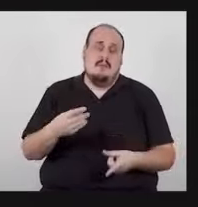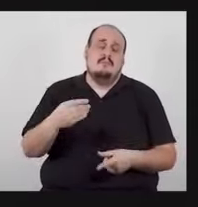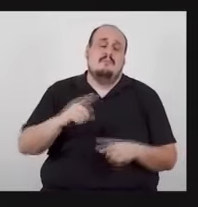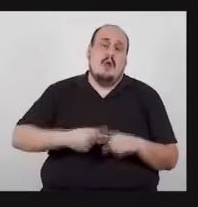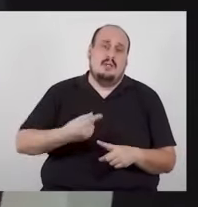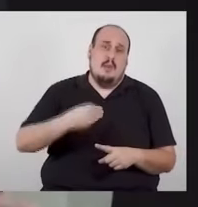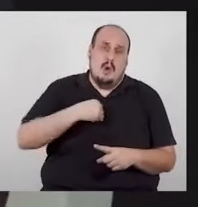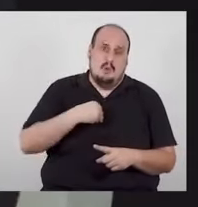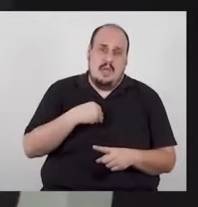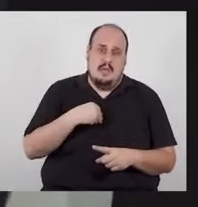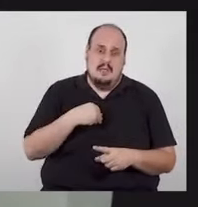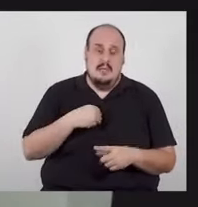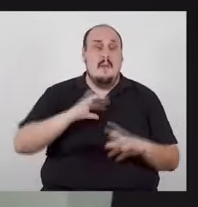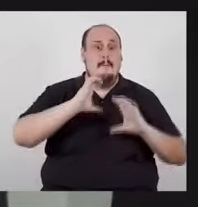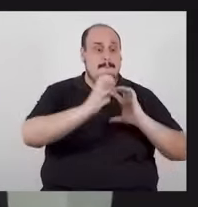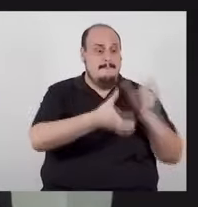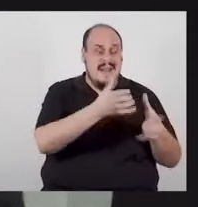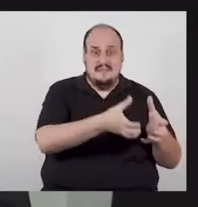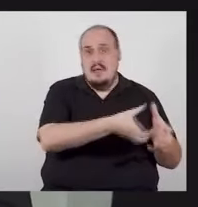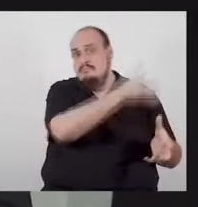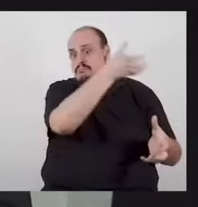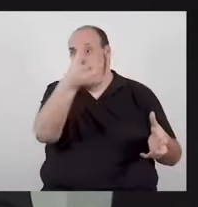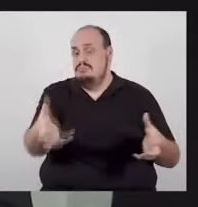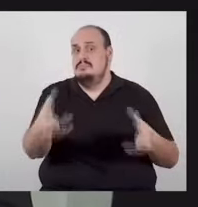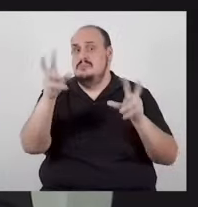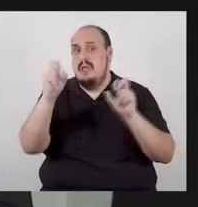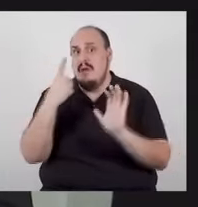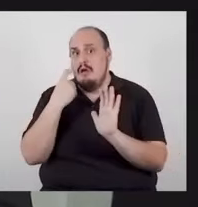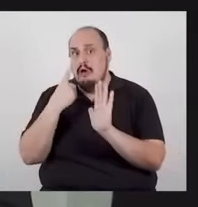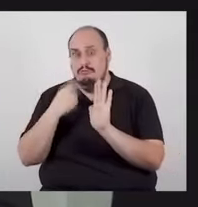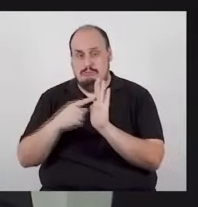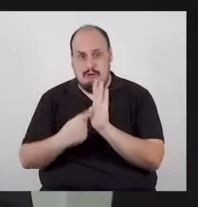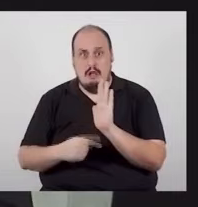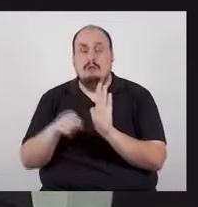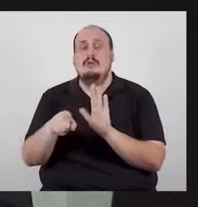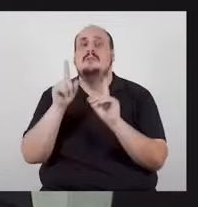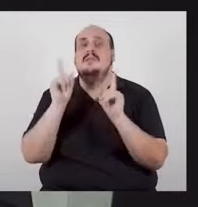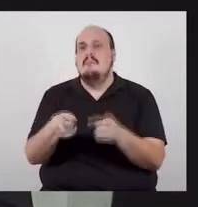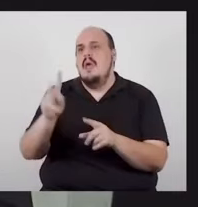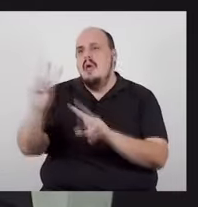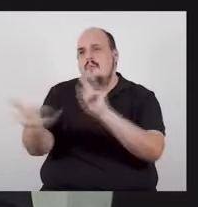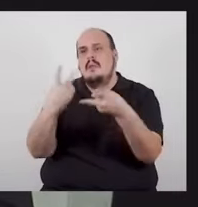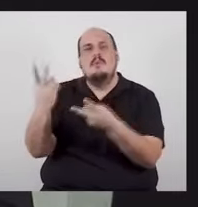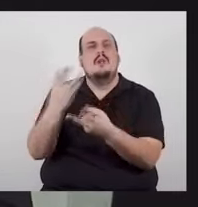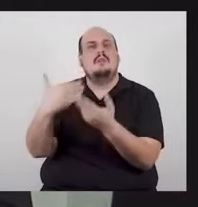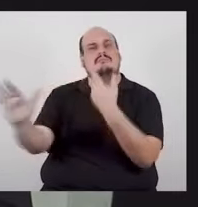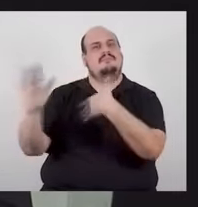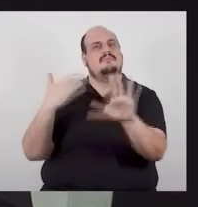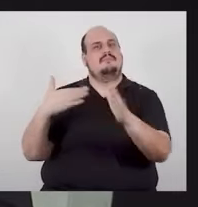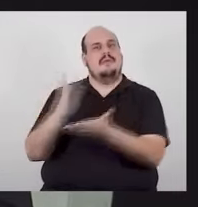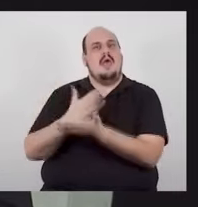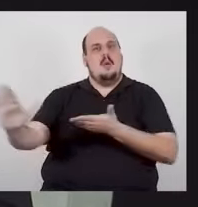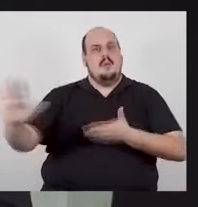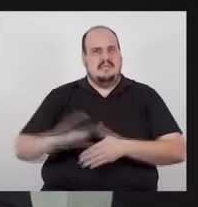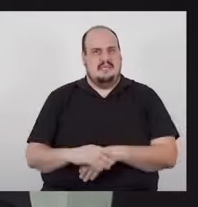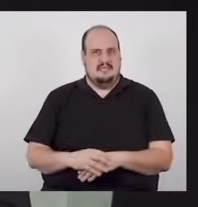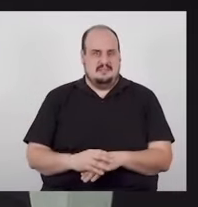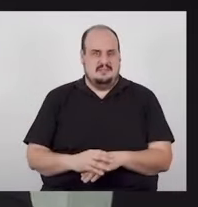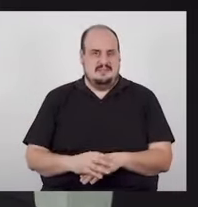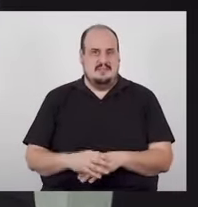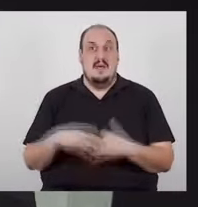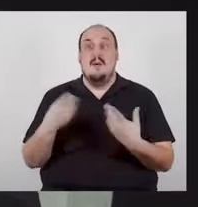que la guita no tiene que estar acá, la guita tiene que estar en prevenir las muertes, que por eso son hechos o siniestros